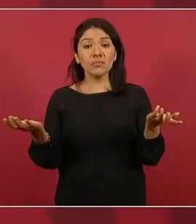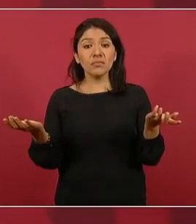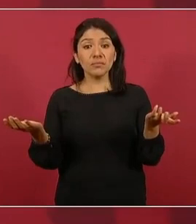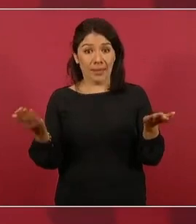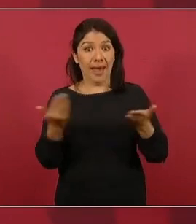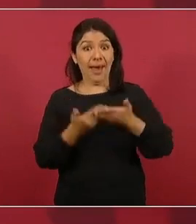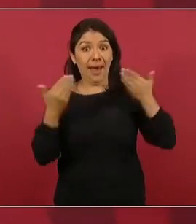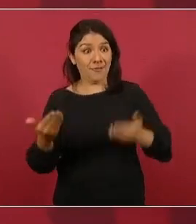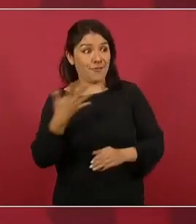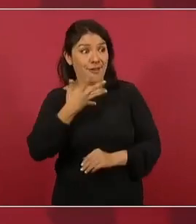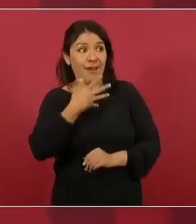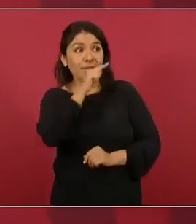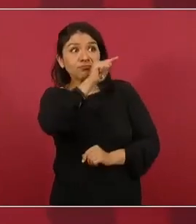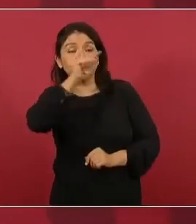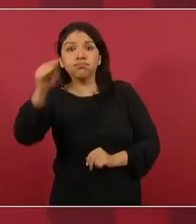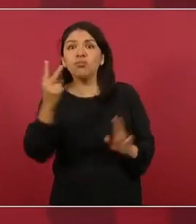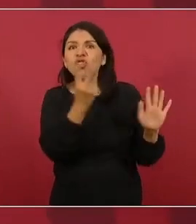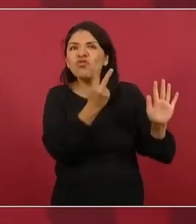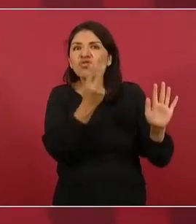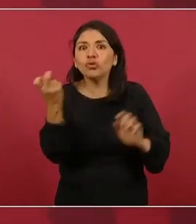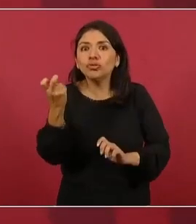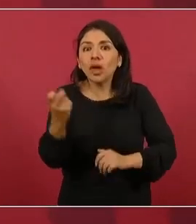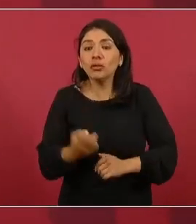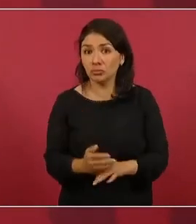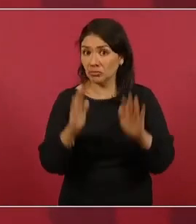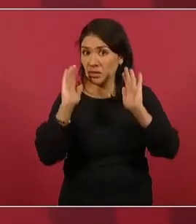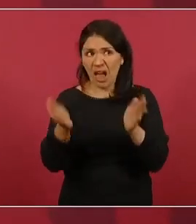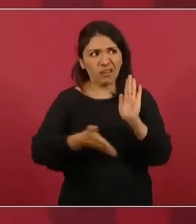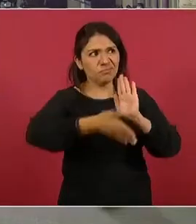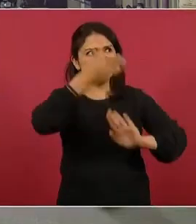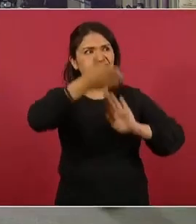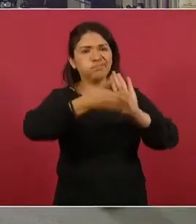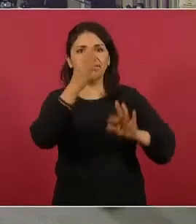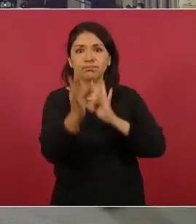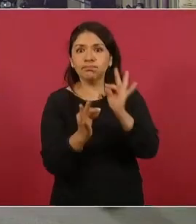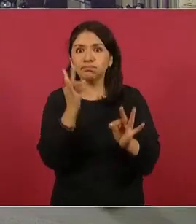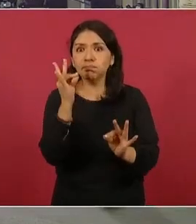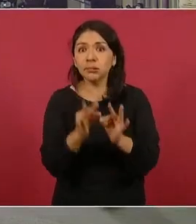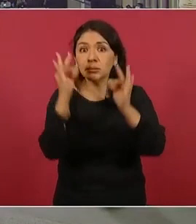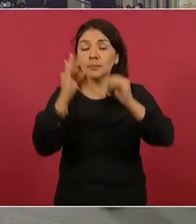Ahora tenemos 200 terminados.